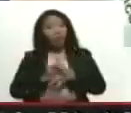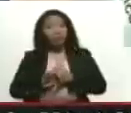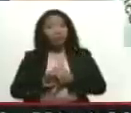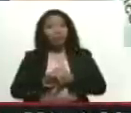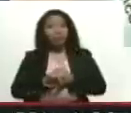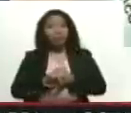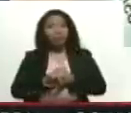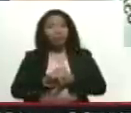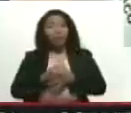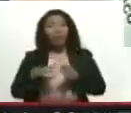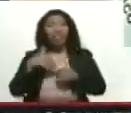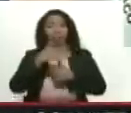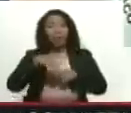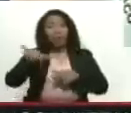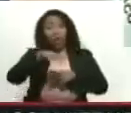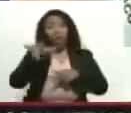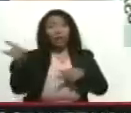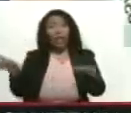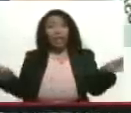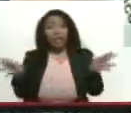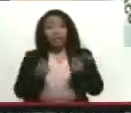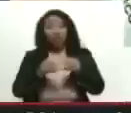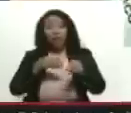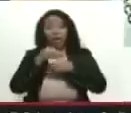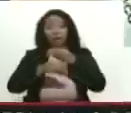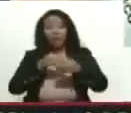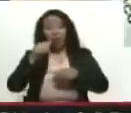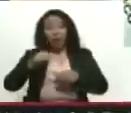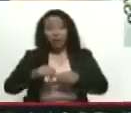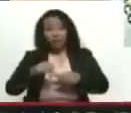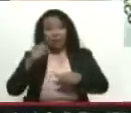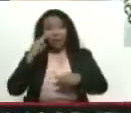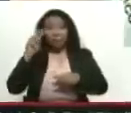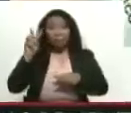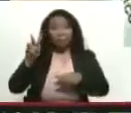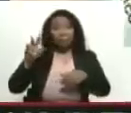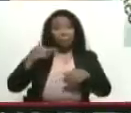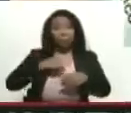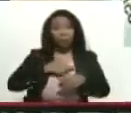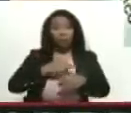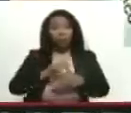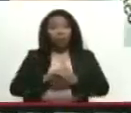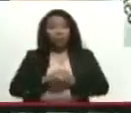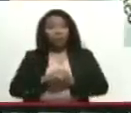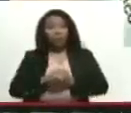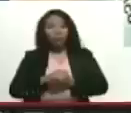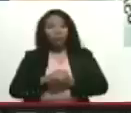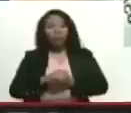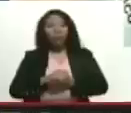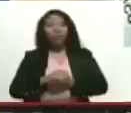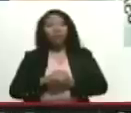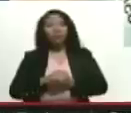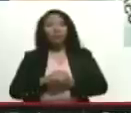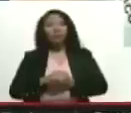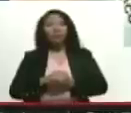luego de todo este recuento que hicimos y lo que hemos visto, que ya